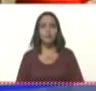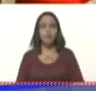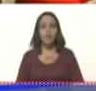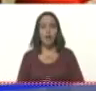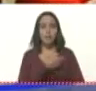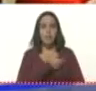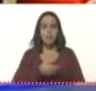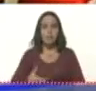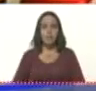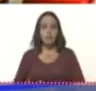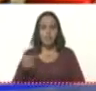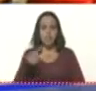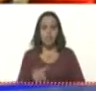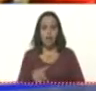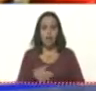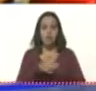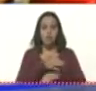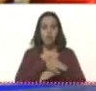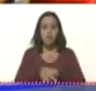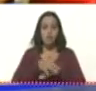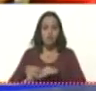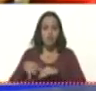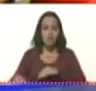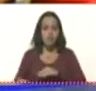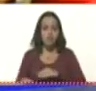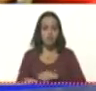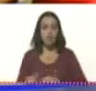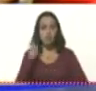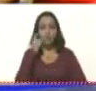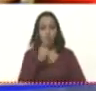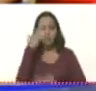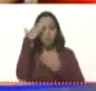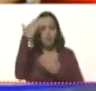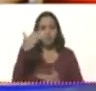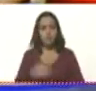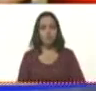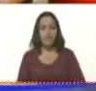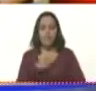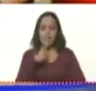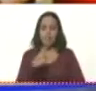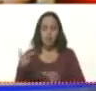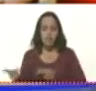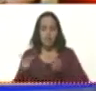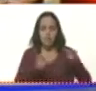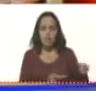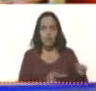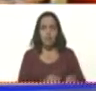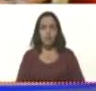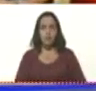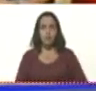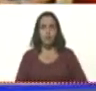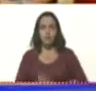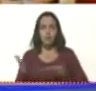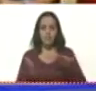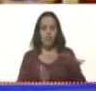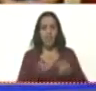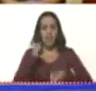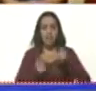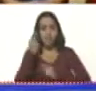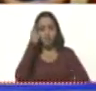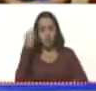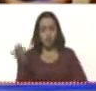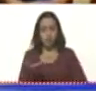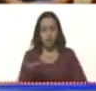Presidente, aquí desde el gran municipio Sucre, un gran saludo. Yo lo que le digo es que lo invito a que venga un día para acá y recorra